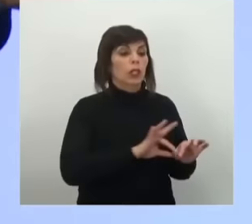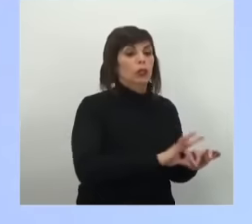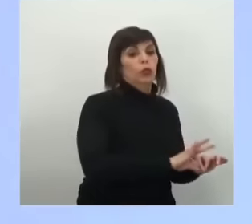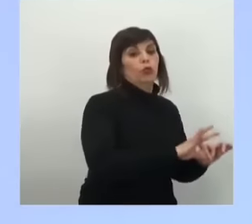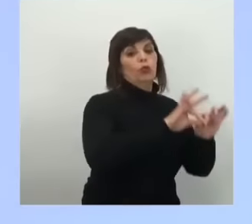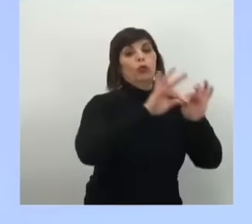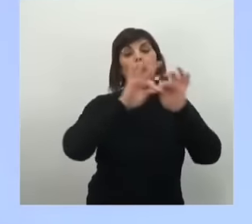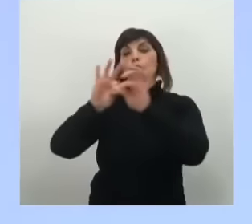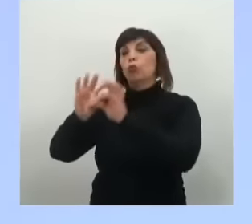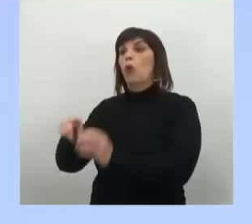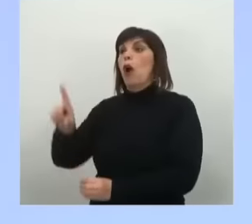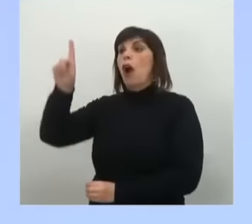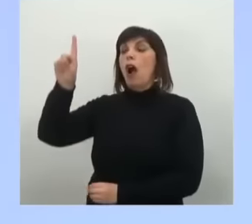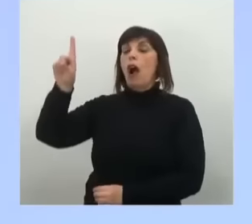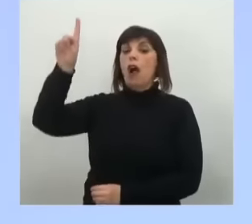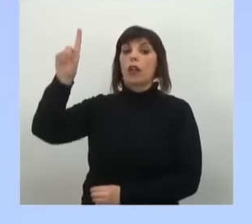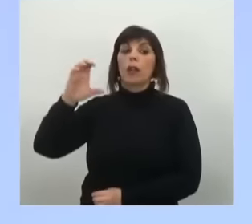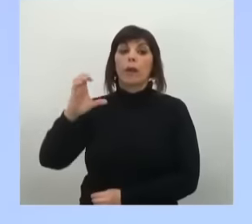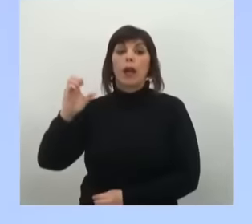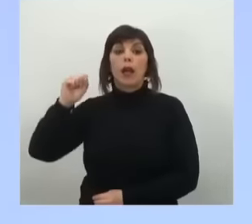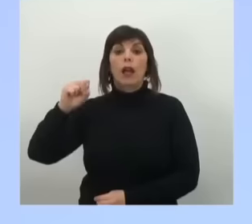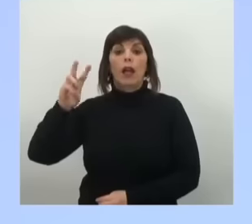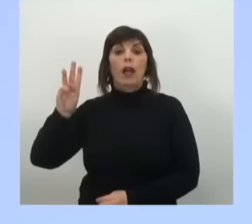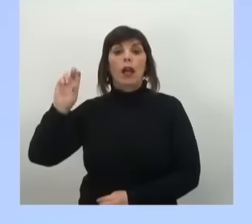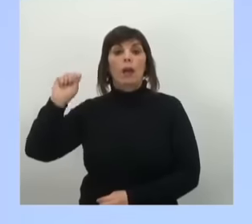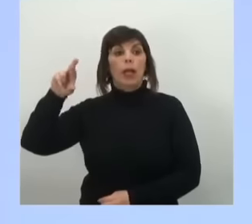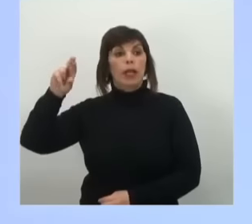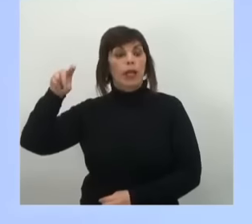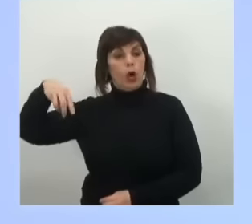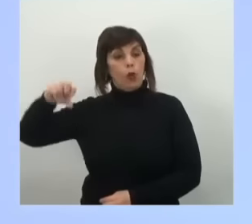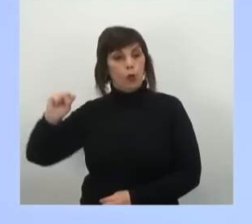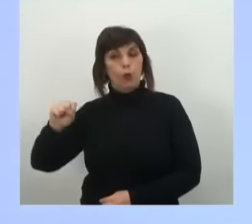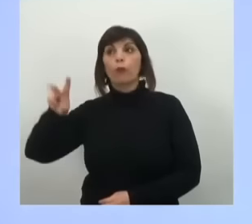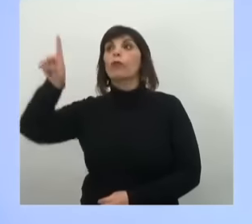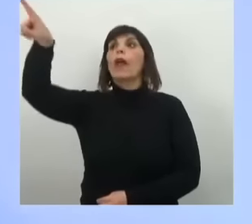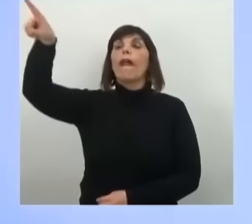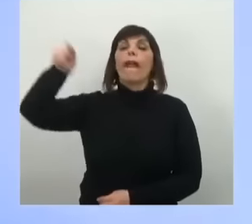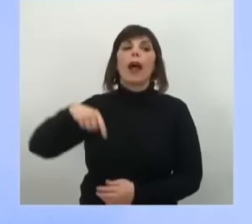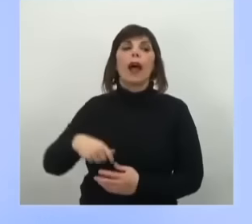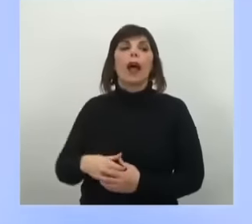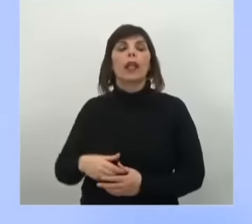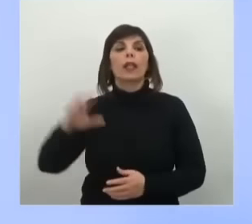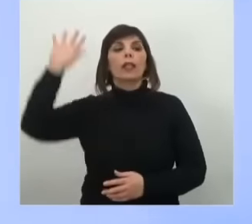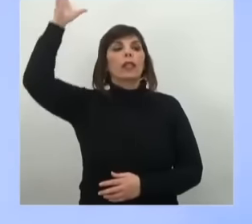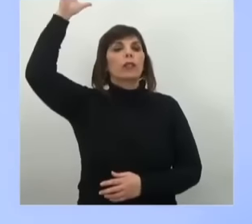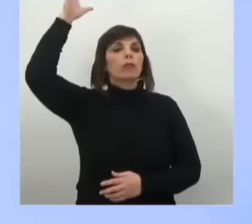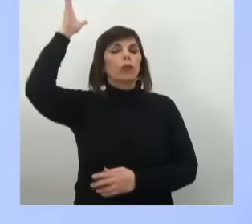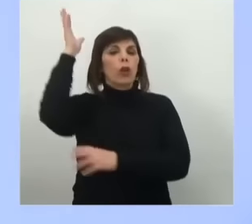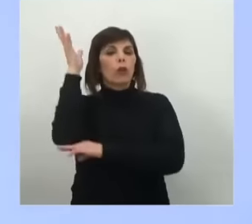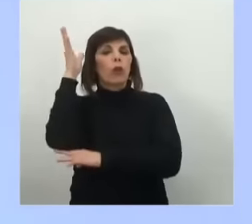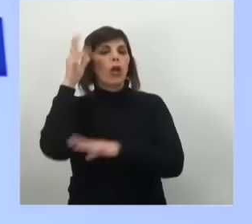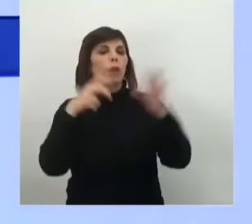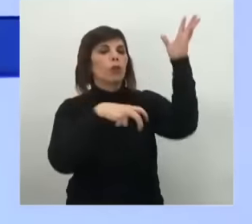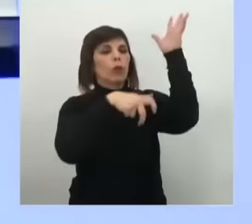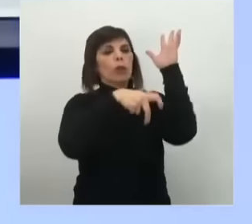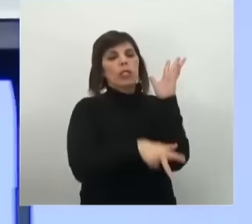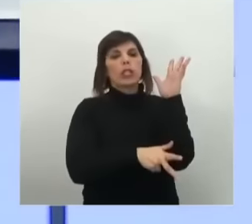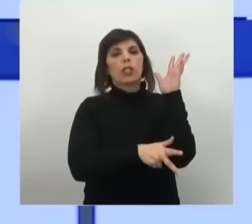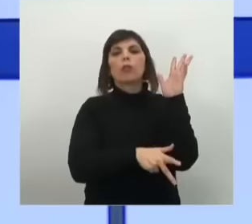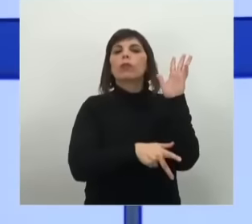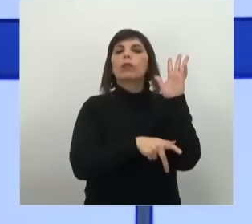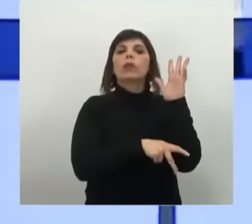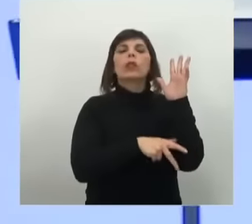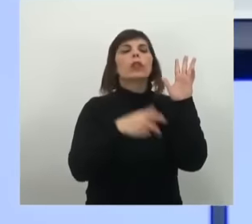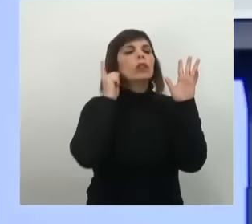fui hasta capernaum unas dos horas y algo de viaje llego hasta acá Perdón me siento debajo del árbol pongo el teléfono ahí empiezo a hablar con el teléfono